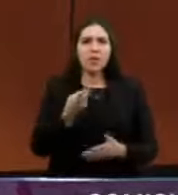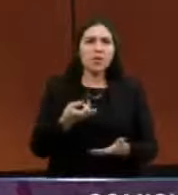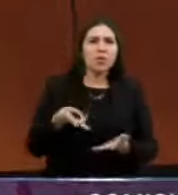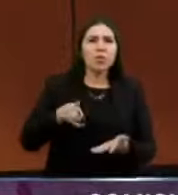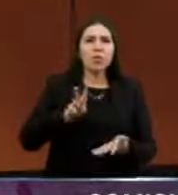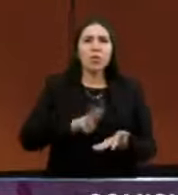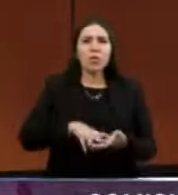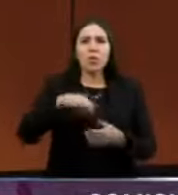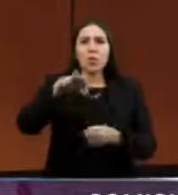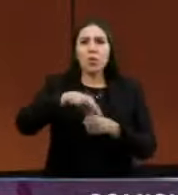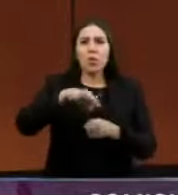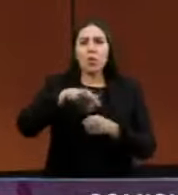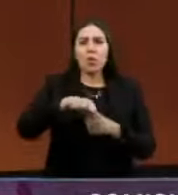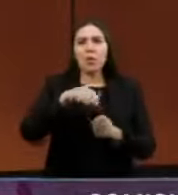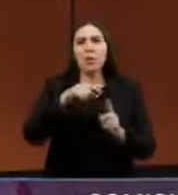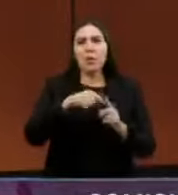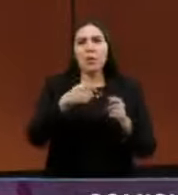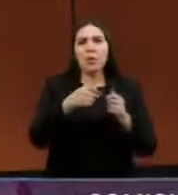Es absurdo,